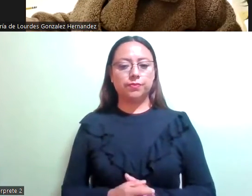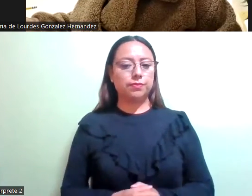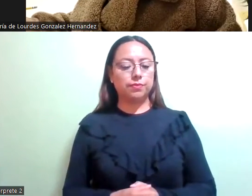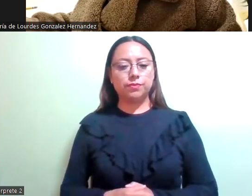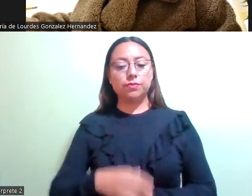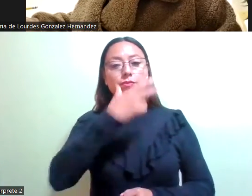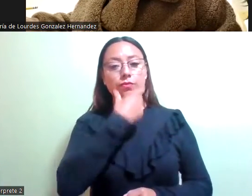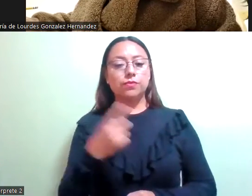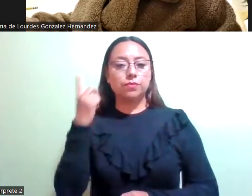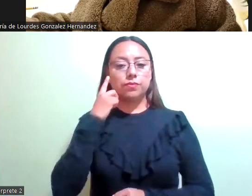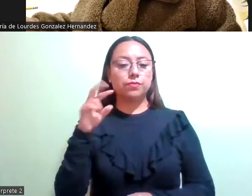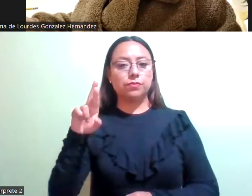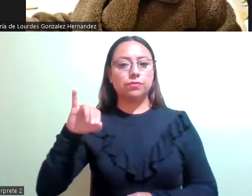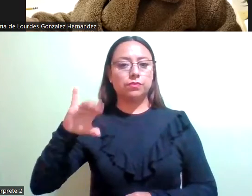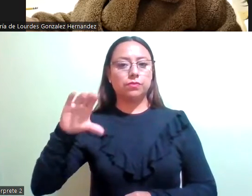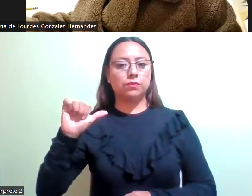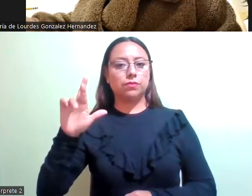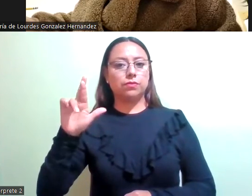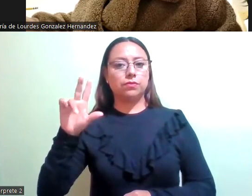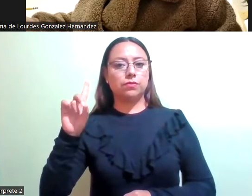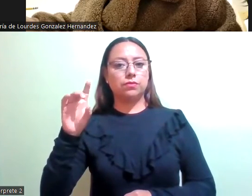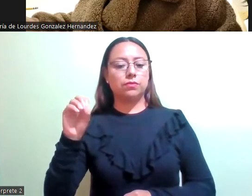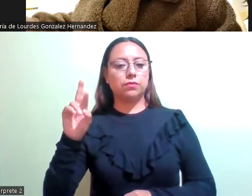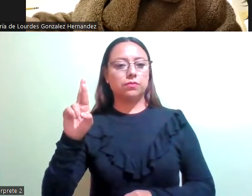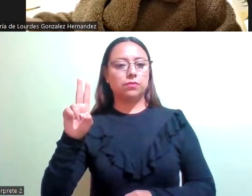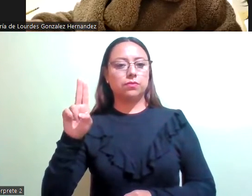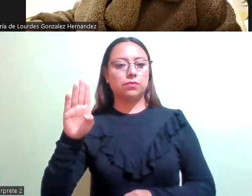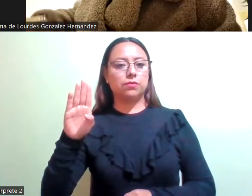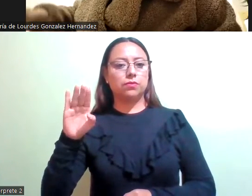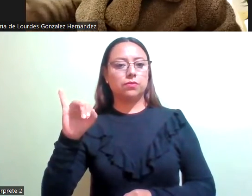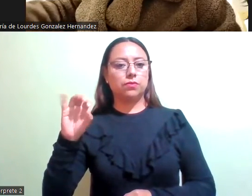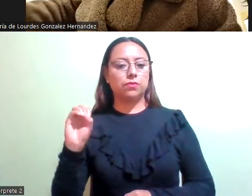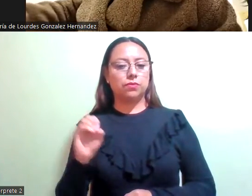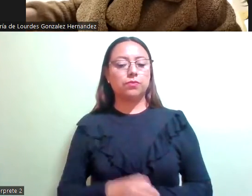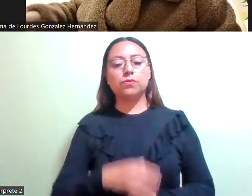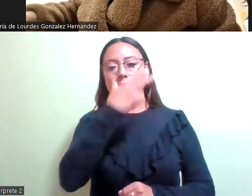Diputado Ricardo Rubio Torres. Diputado Víctor Hugo Lobo.